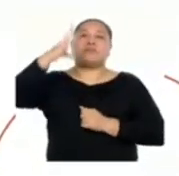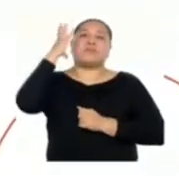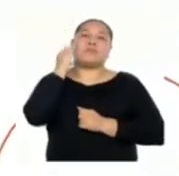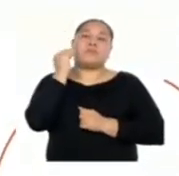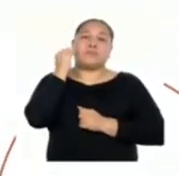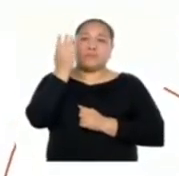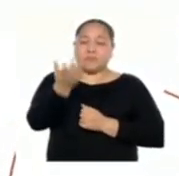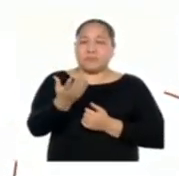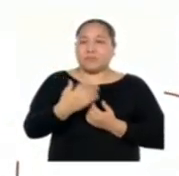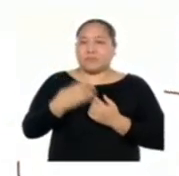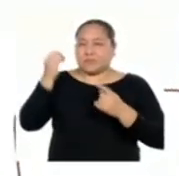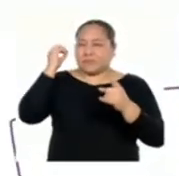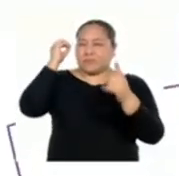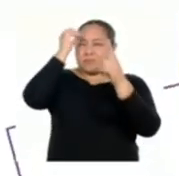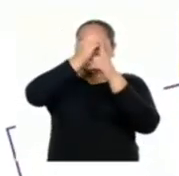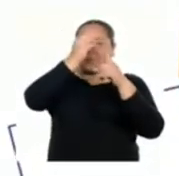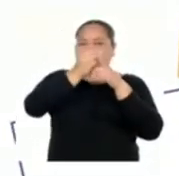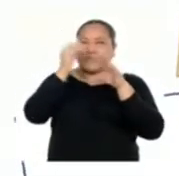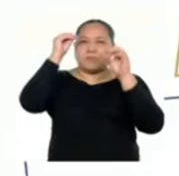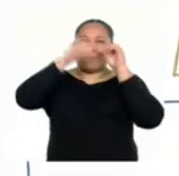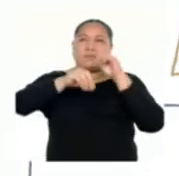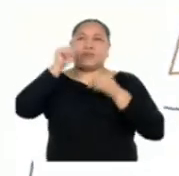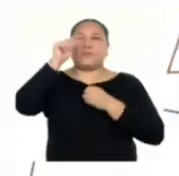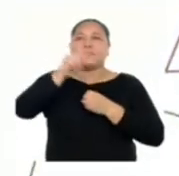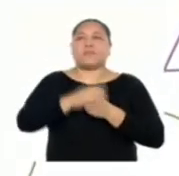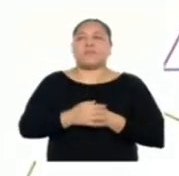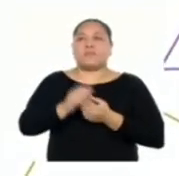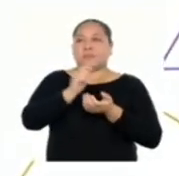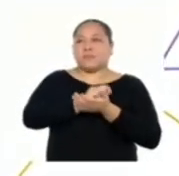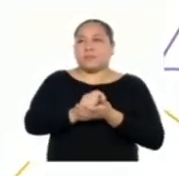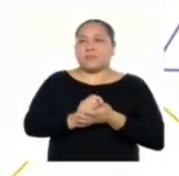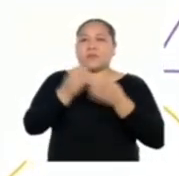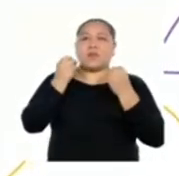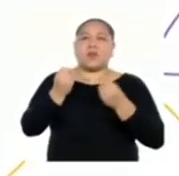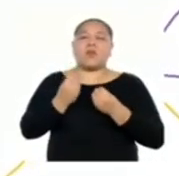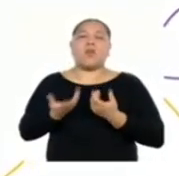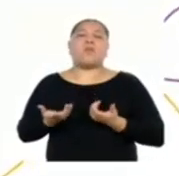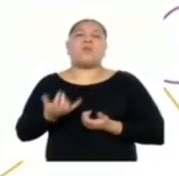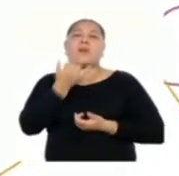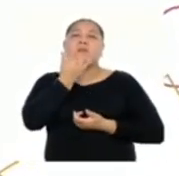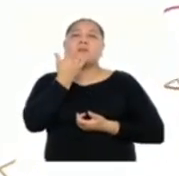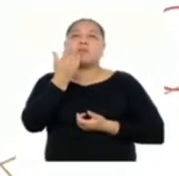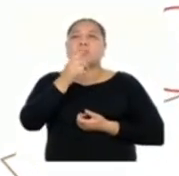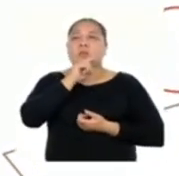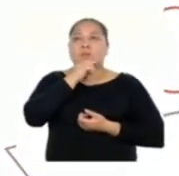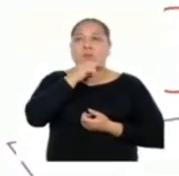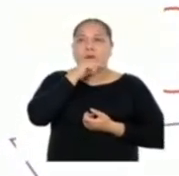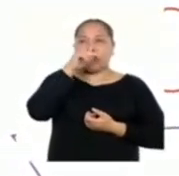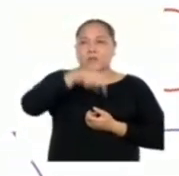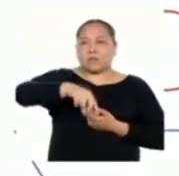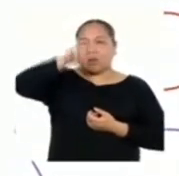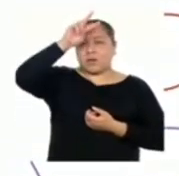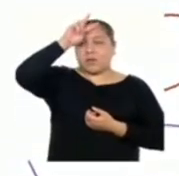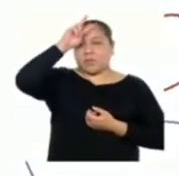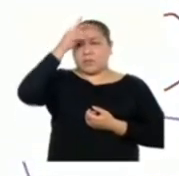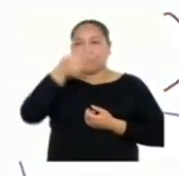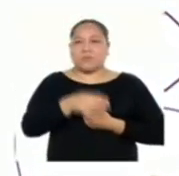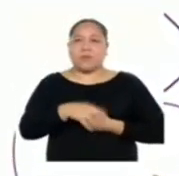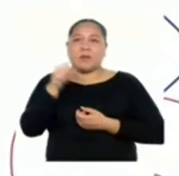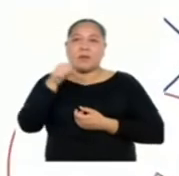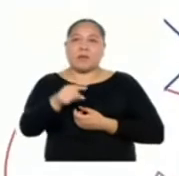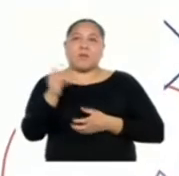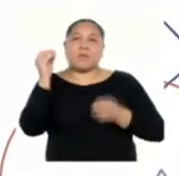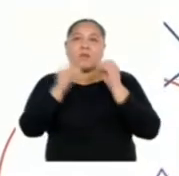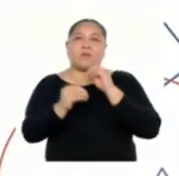experiencia tendrás el gran reto de argumentar en un texto cómo fue el trato a las mujeres en el Perú colonial. Allí incluirás